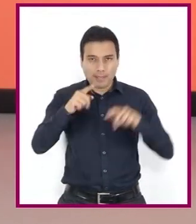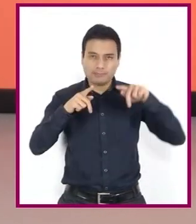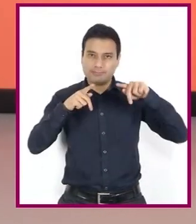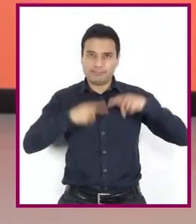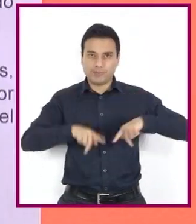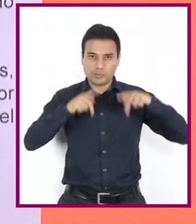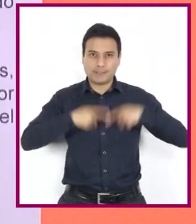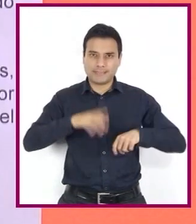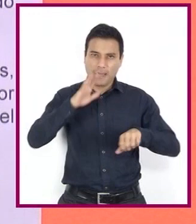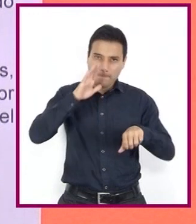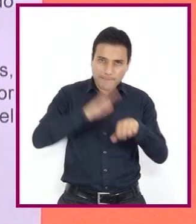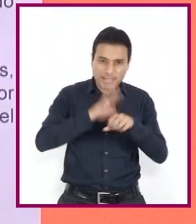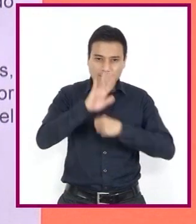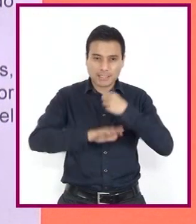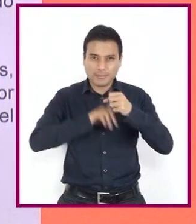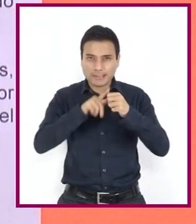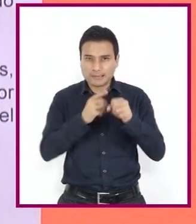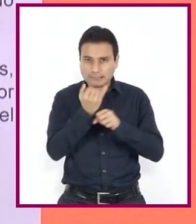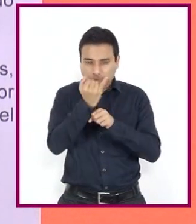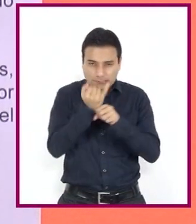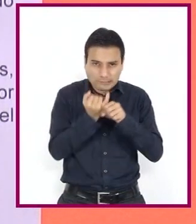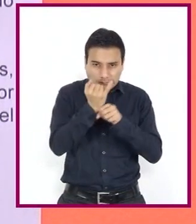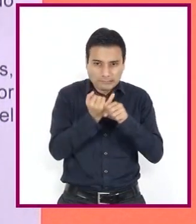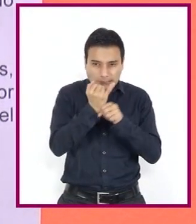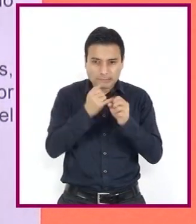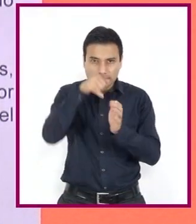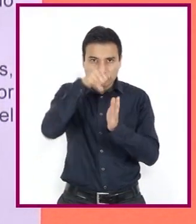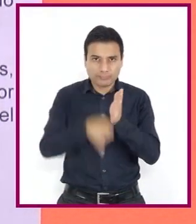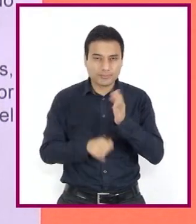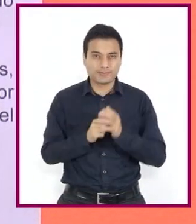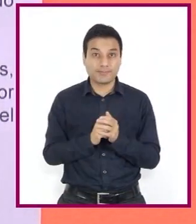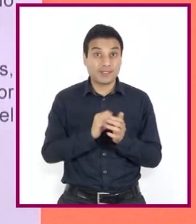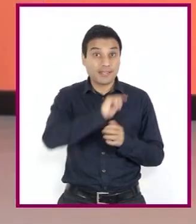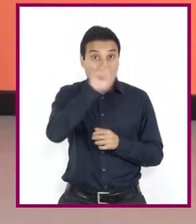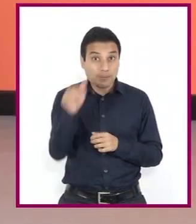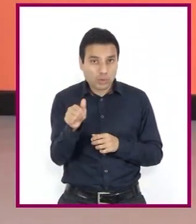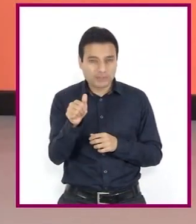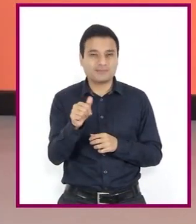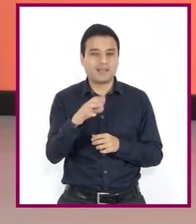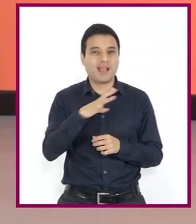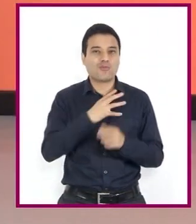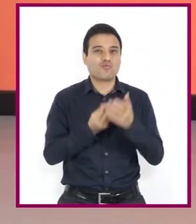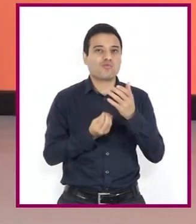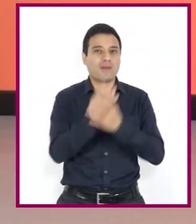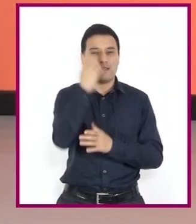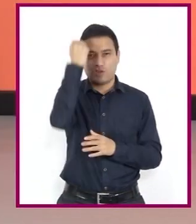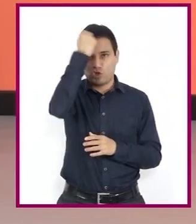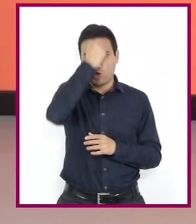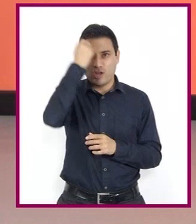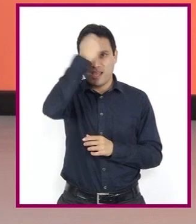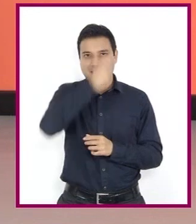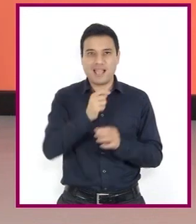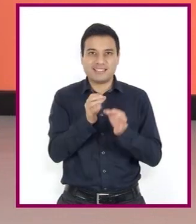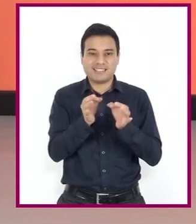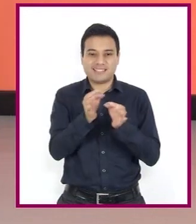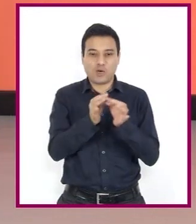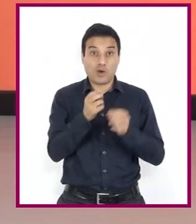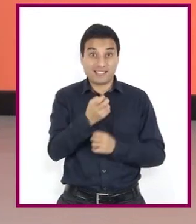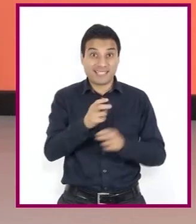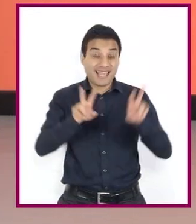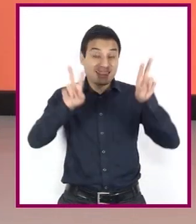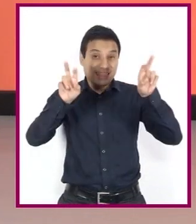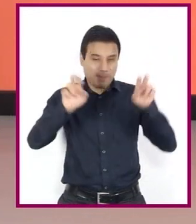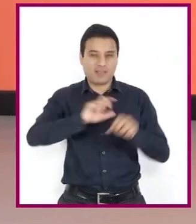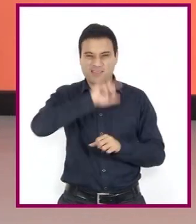biológico y que su uso permitió la construcción de la teoría celular, tema que revisaremos